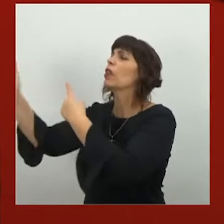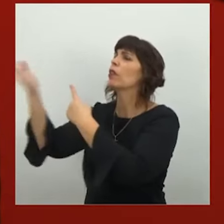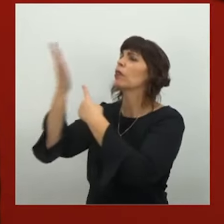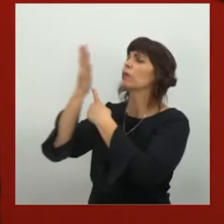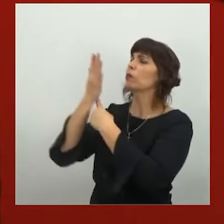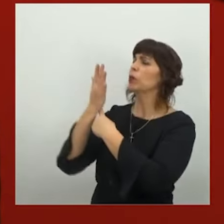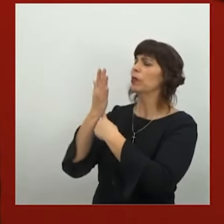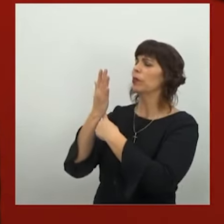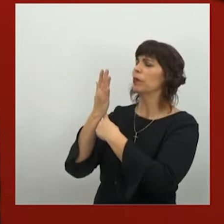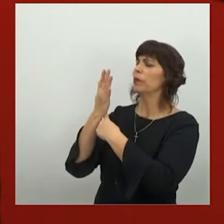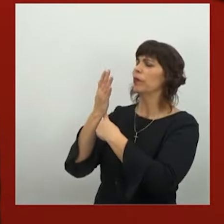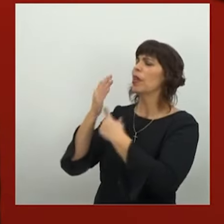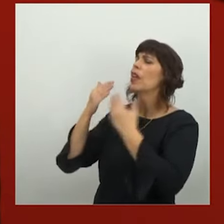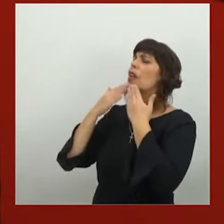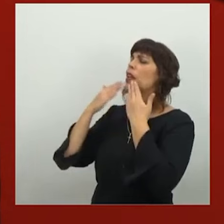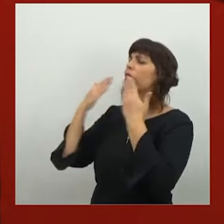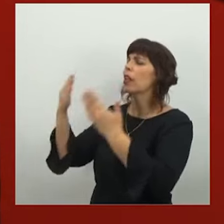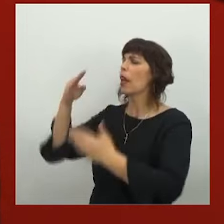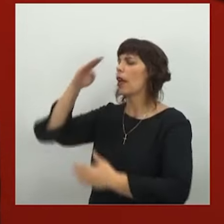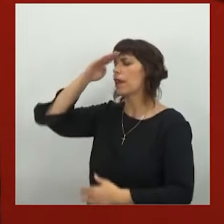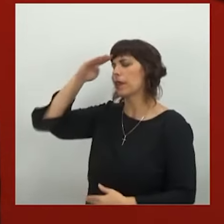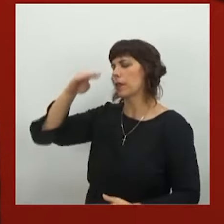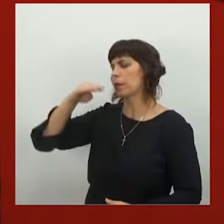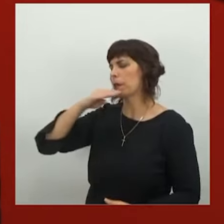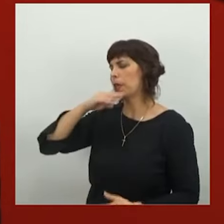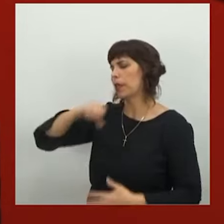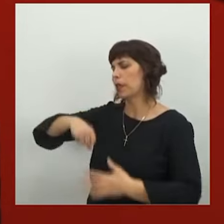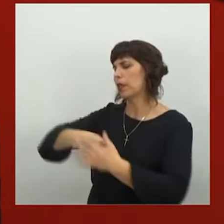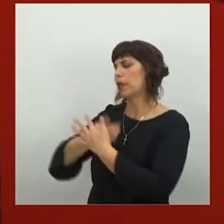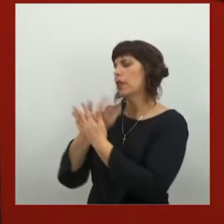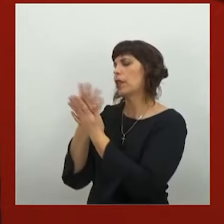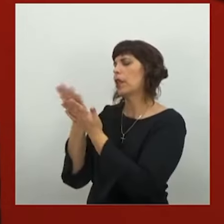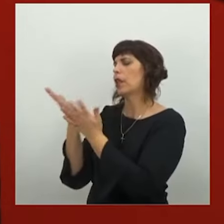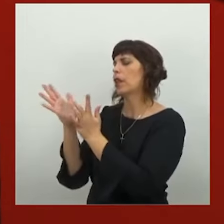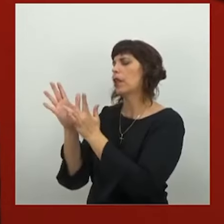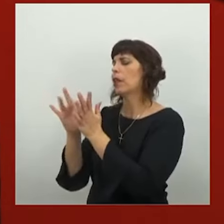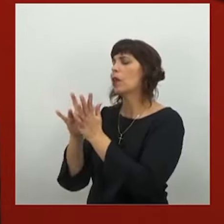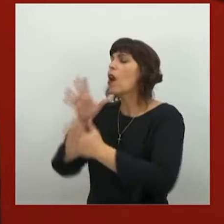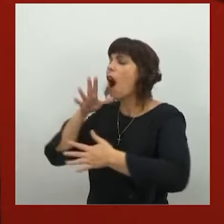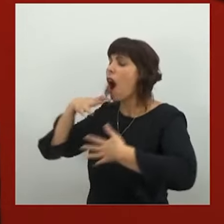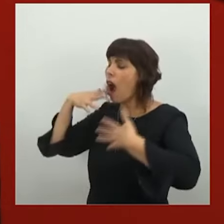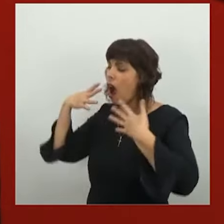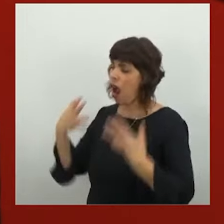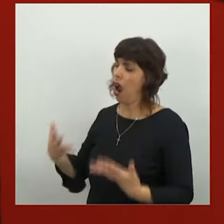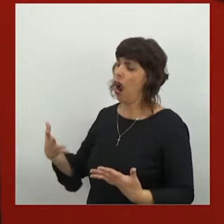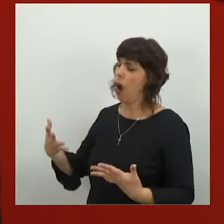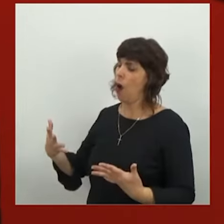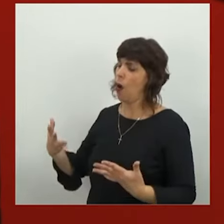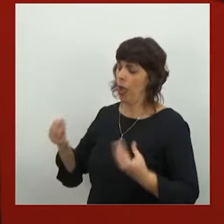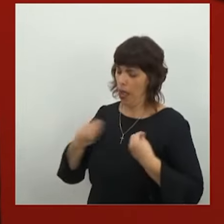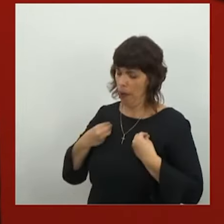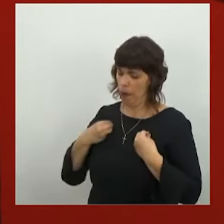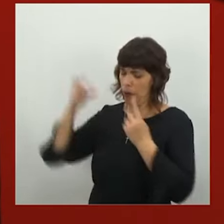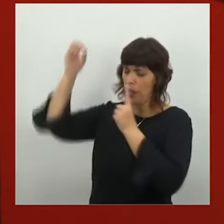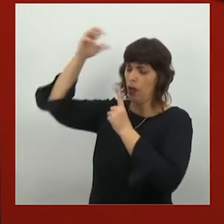Y te doy las gracias, Padre, que la gracia de Jesucristo ahora viene sobre mi vida,